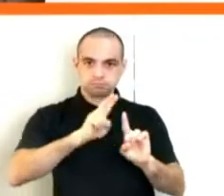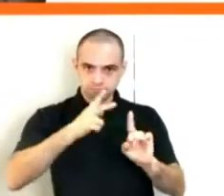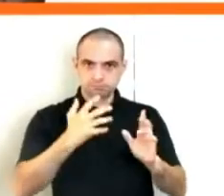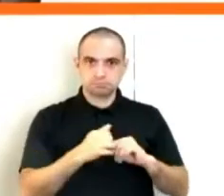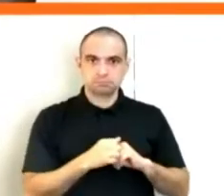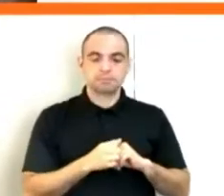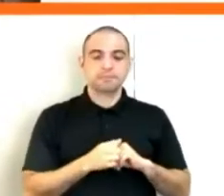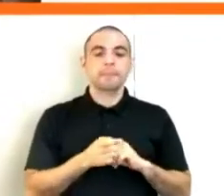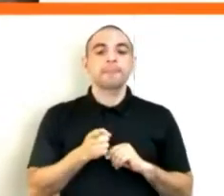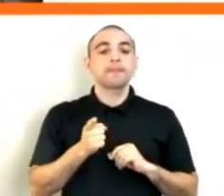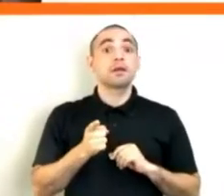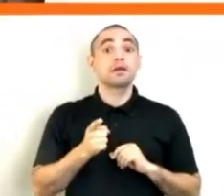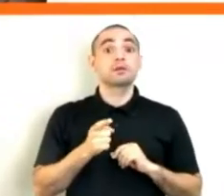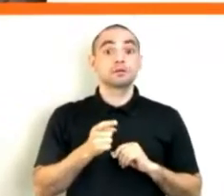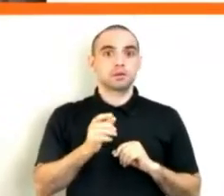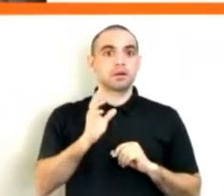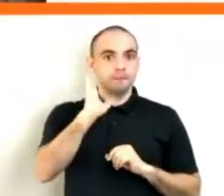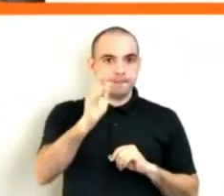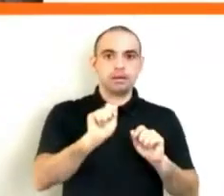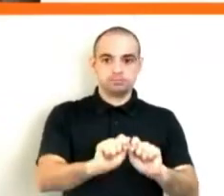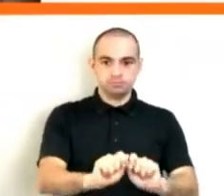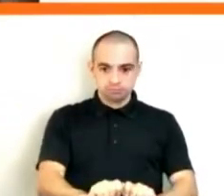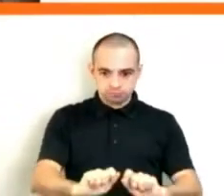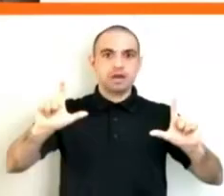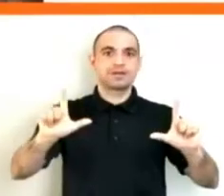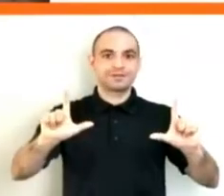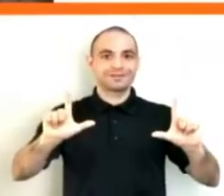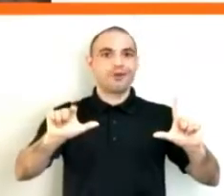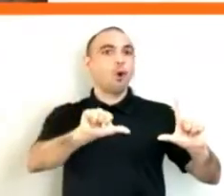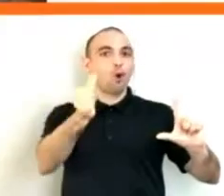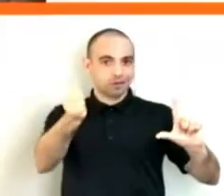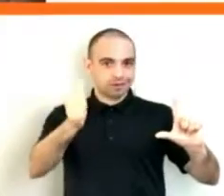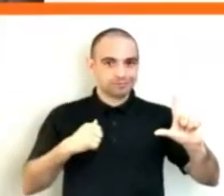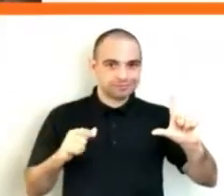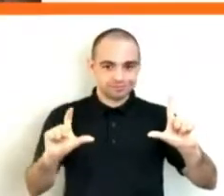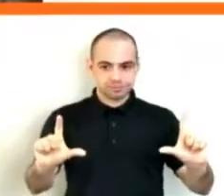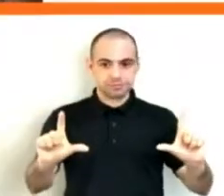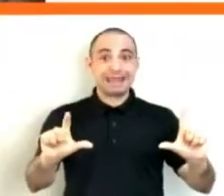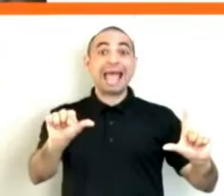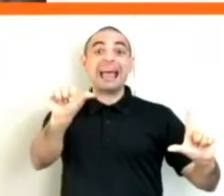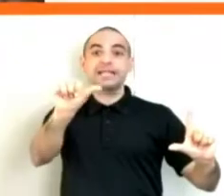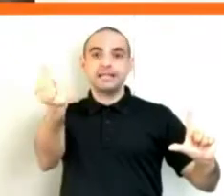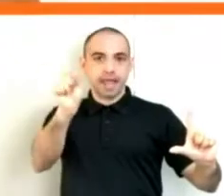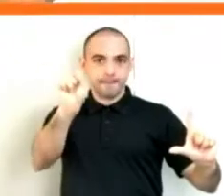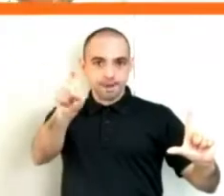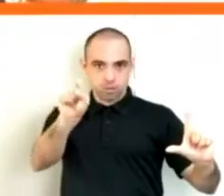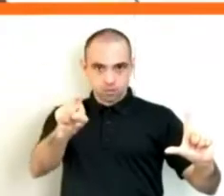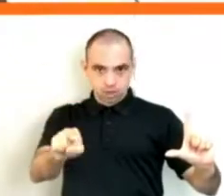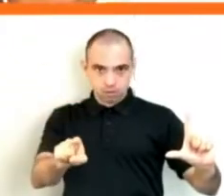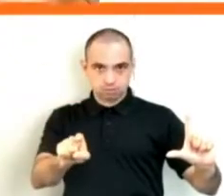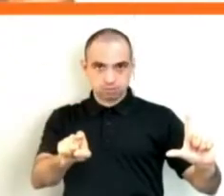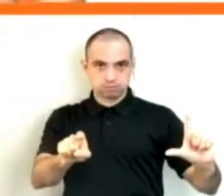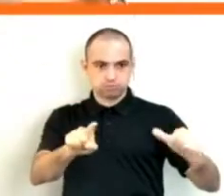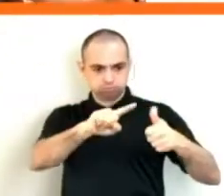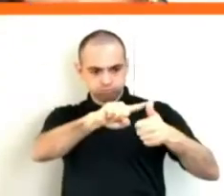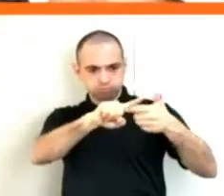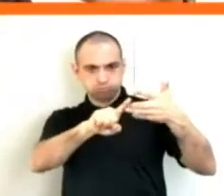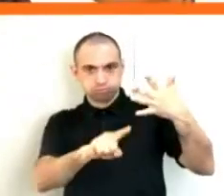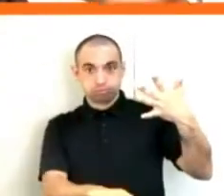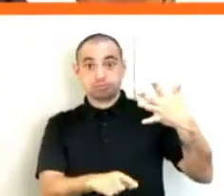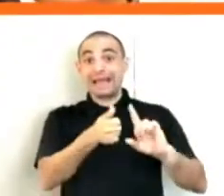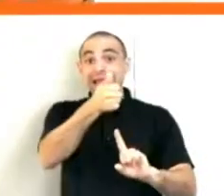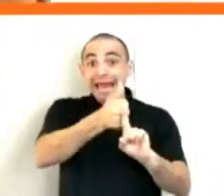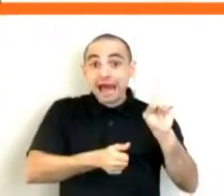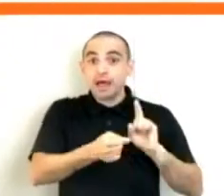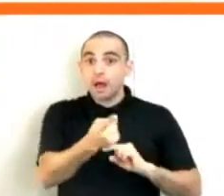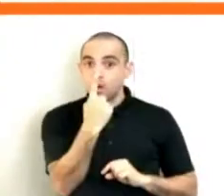pantalla. En esa pantalla le van a aparecer 10 preguntas. Y en cada pregunta le van a aparecer